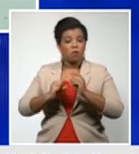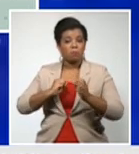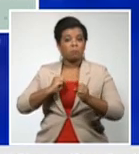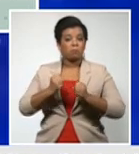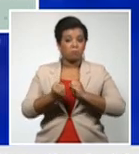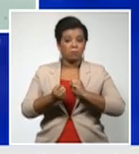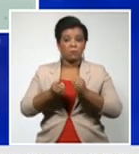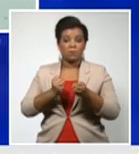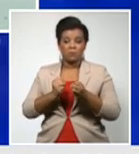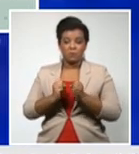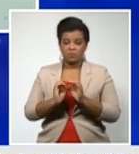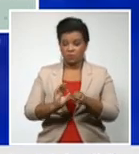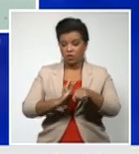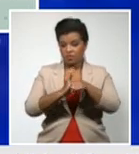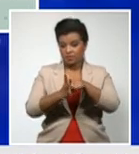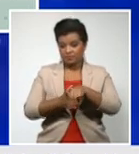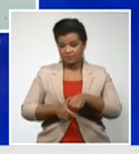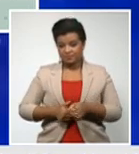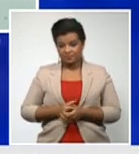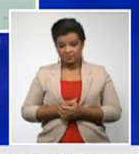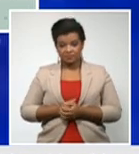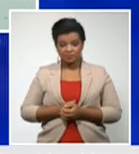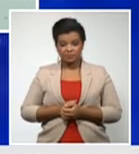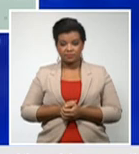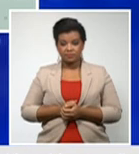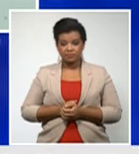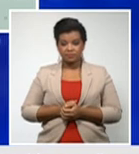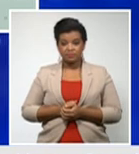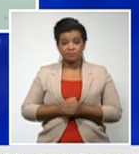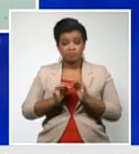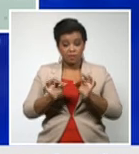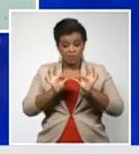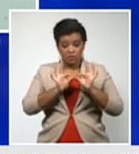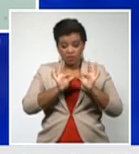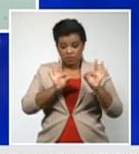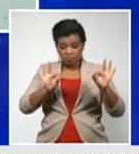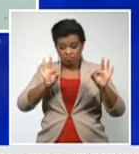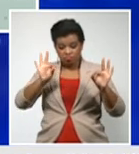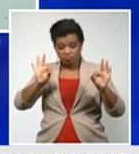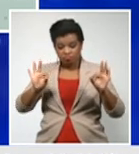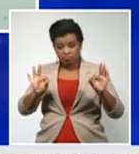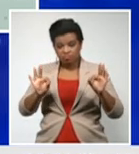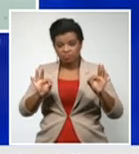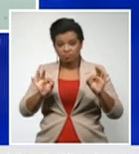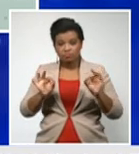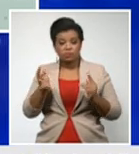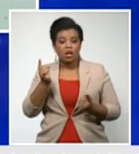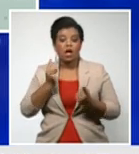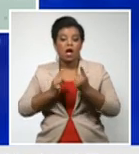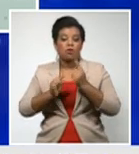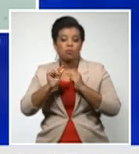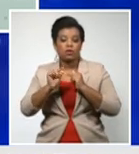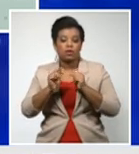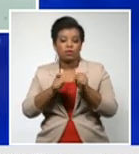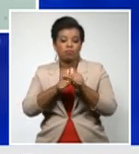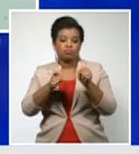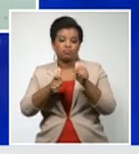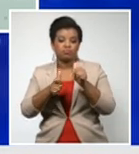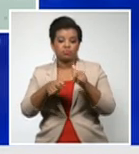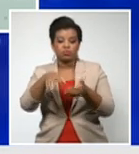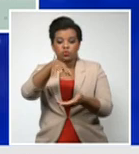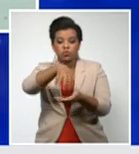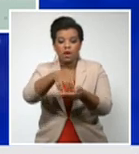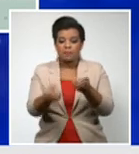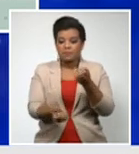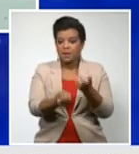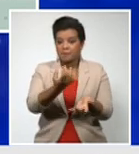de la enfermedad. Ha tenido, no lo negamos, en determinado momento eventos,